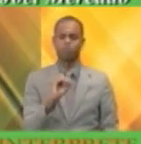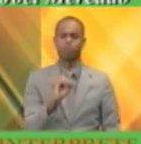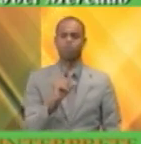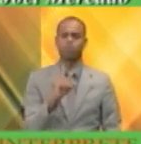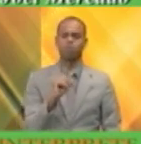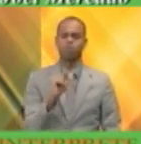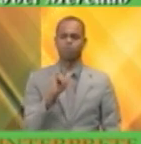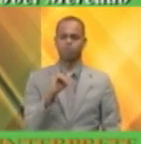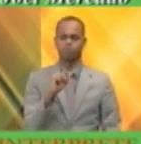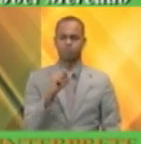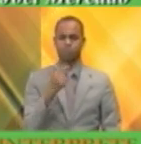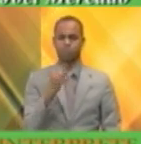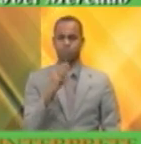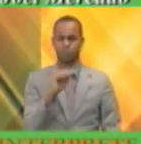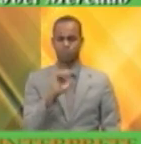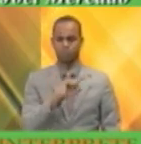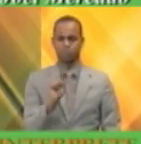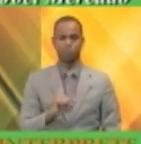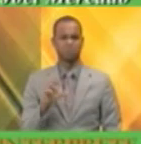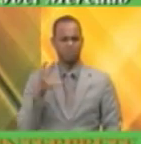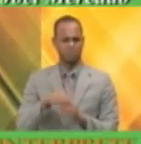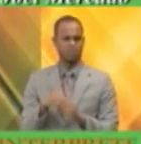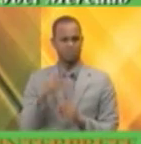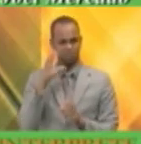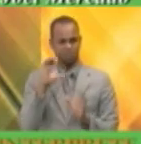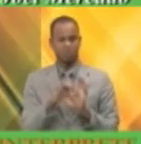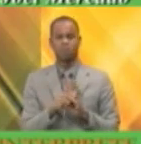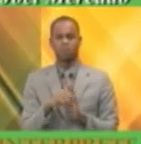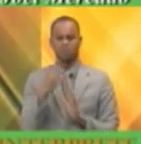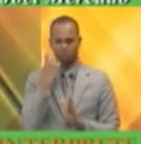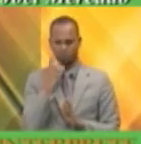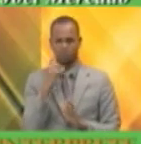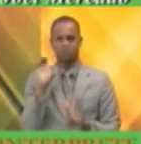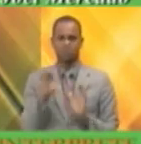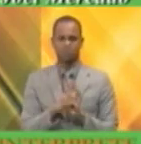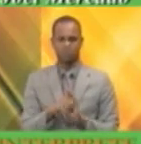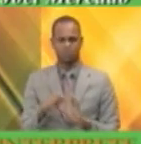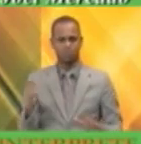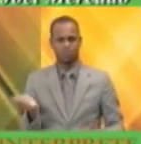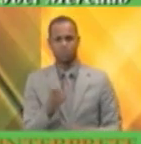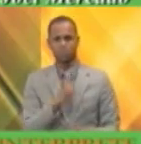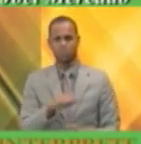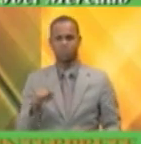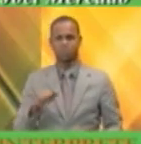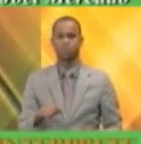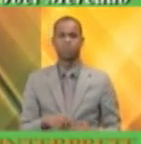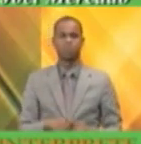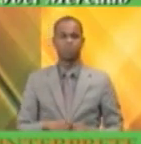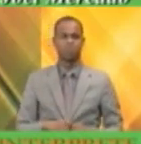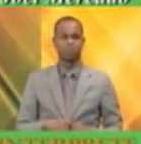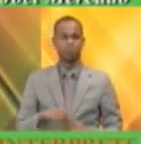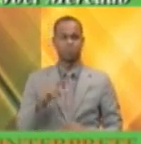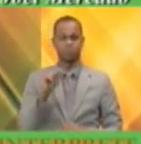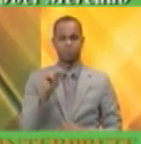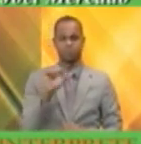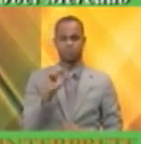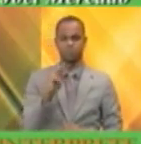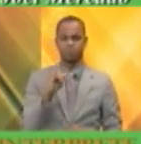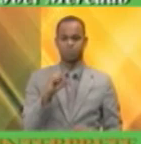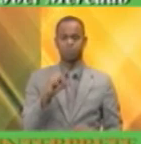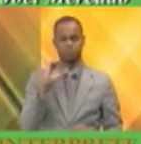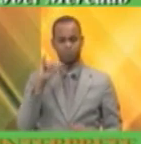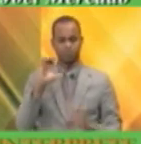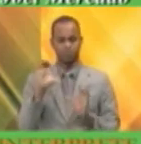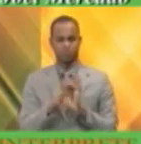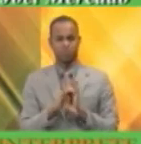estuvo en Toronto. Creo que lo vimos en una foto, sí, ahí ahorita. Sí, Odalí Gómez. Bueno, que lo consigamos, tenis de mesa. Mírelo ahí.